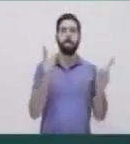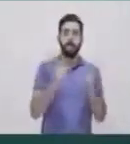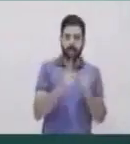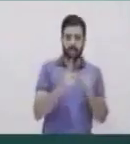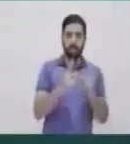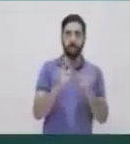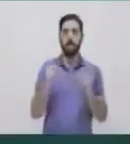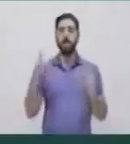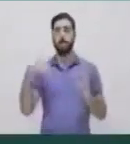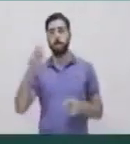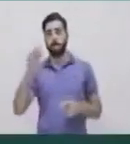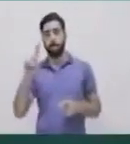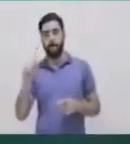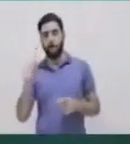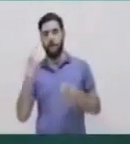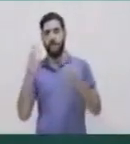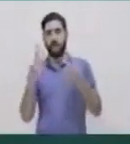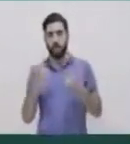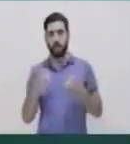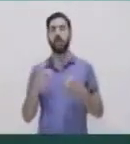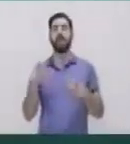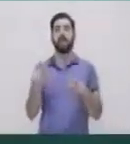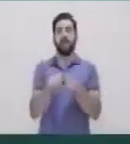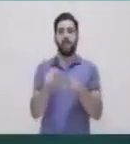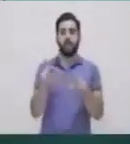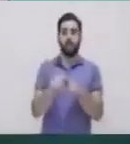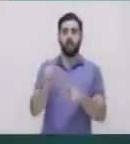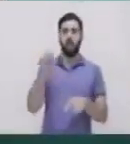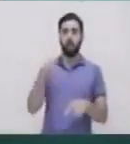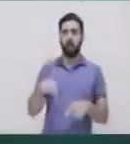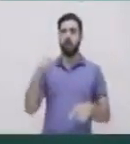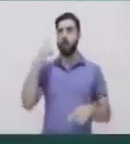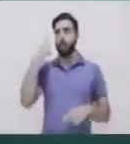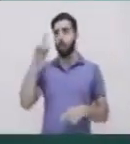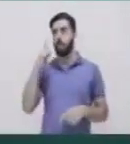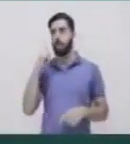son otras medidas, así como estas, que nos ayudan para interpretar